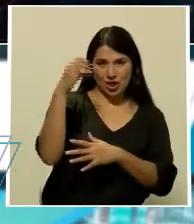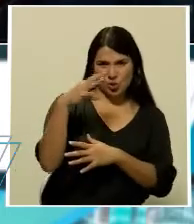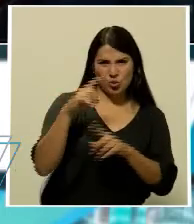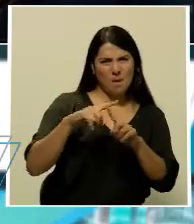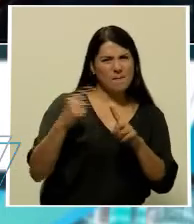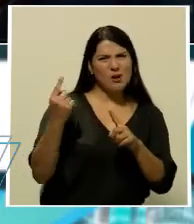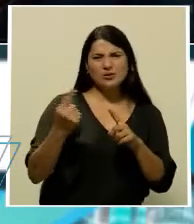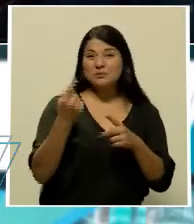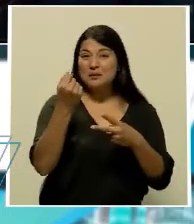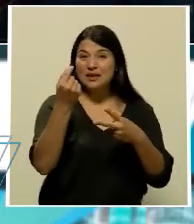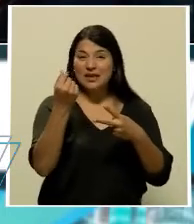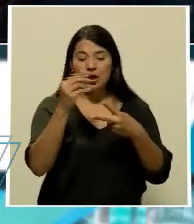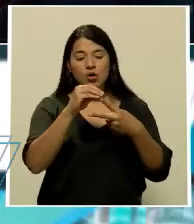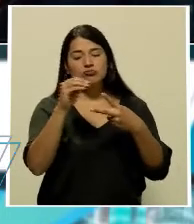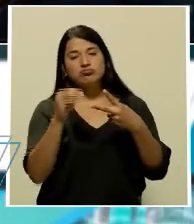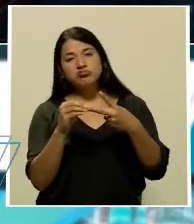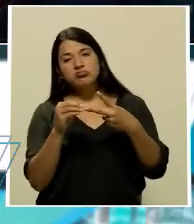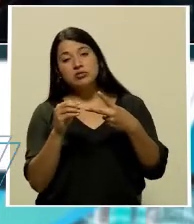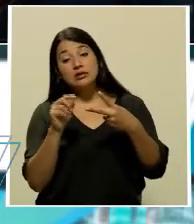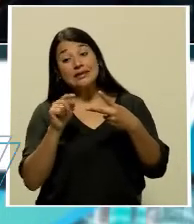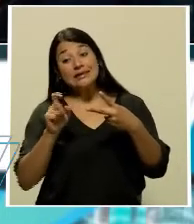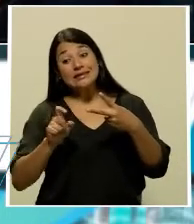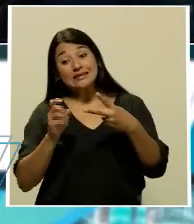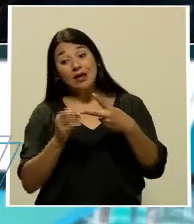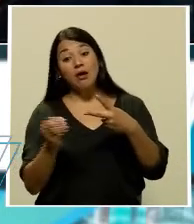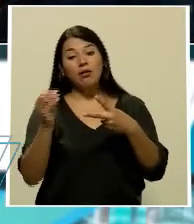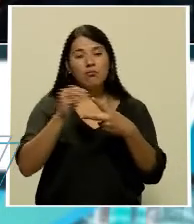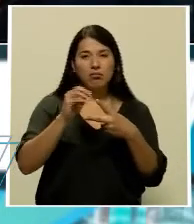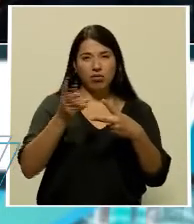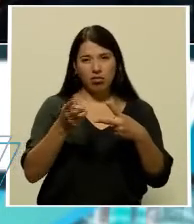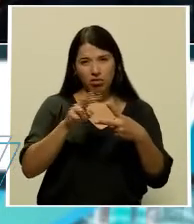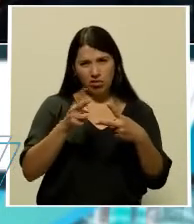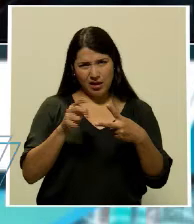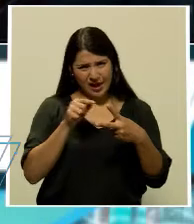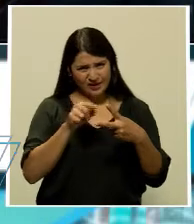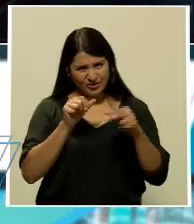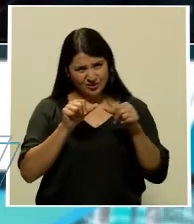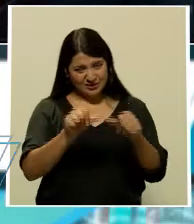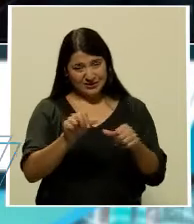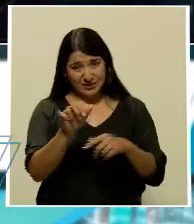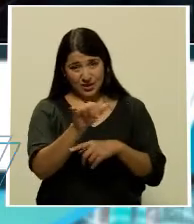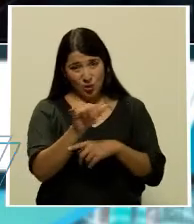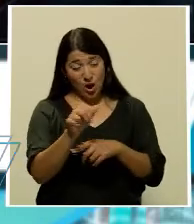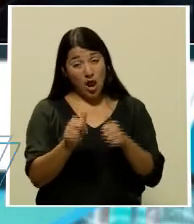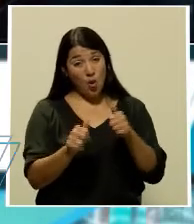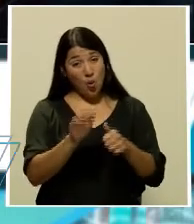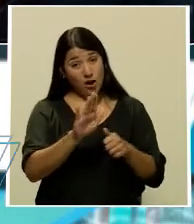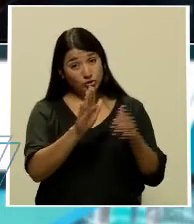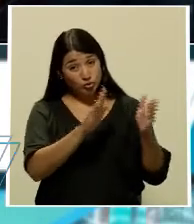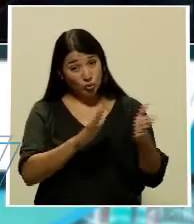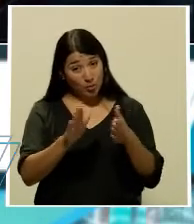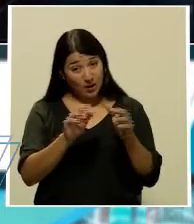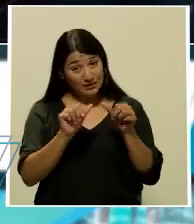de una bolsa a la otra. ¿Eso continúa así? ¿Cuál es el plan? ¿Van a seguir en este esquema? ¿Le